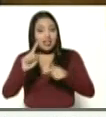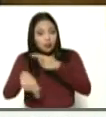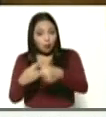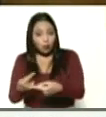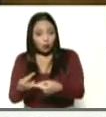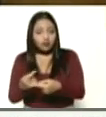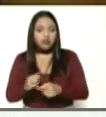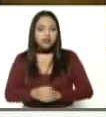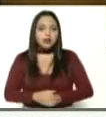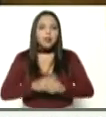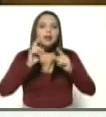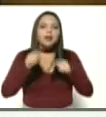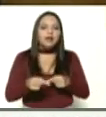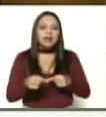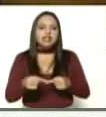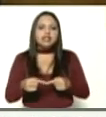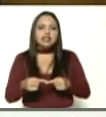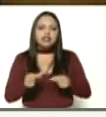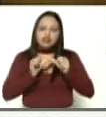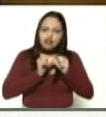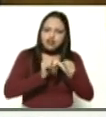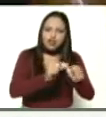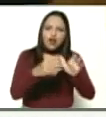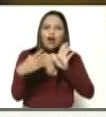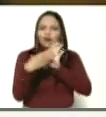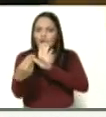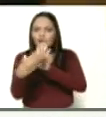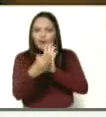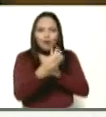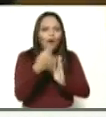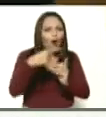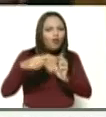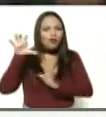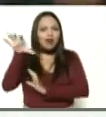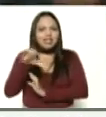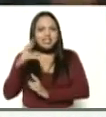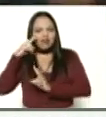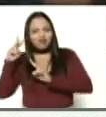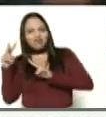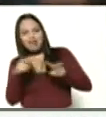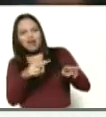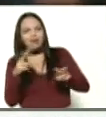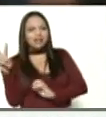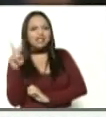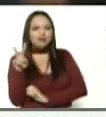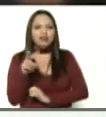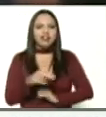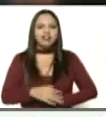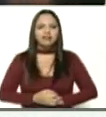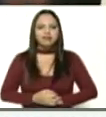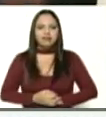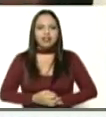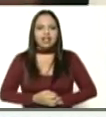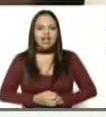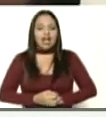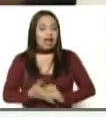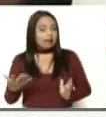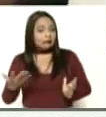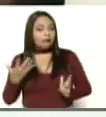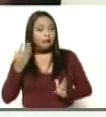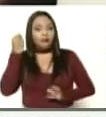eso también siguió el ejemplo los demás que vieron hacia venir. Y es más, creo que en ese momento, no